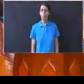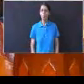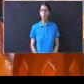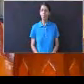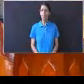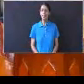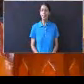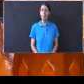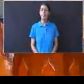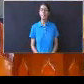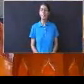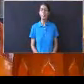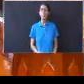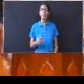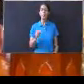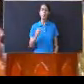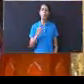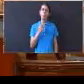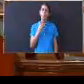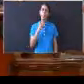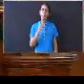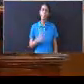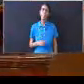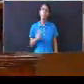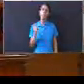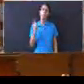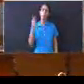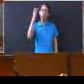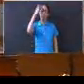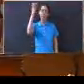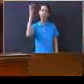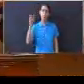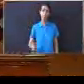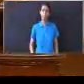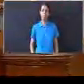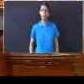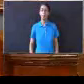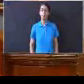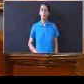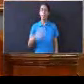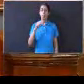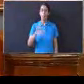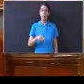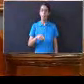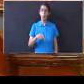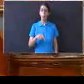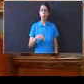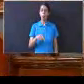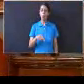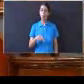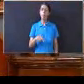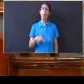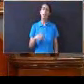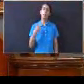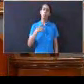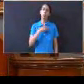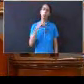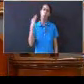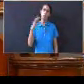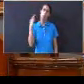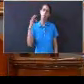No, no, se lo dije, lo pensé. Pero lo pensé. Pero a veces, ahora ya no con los hermanos, nosotros los predicadores, hermano.